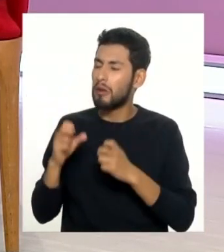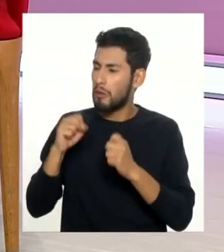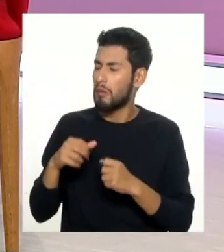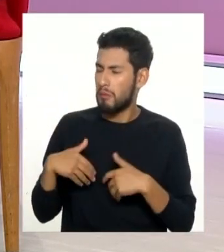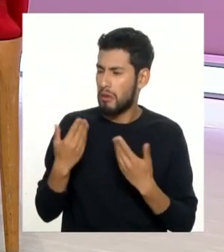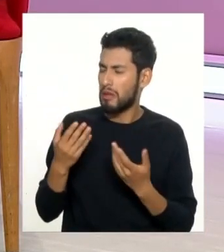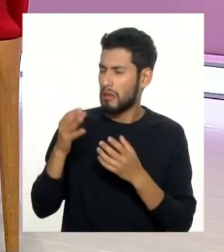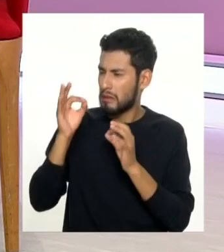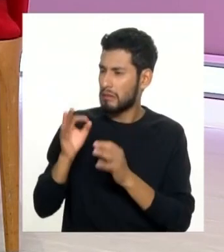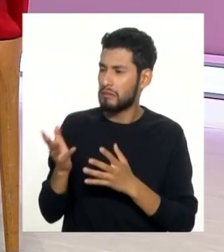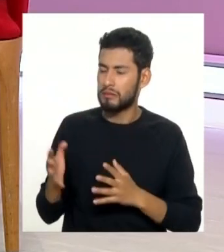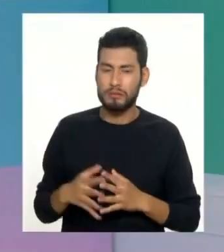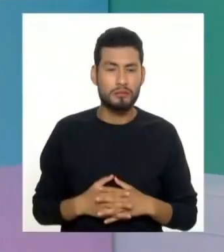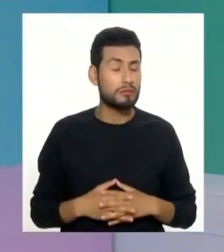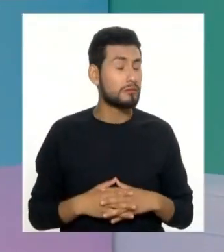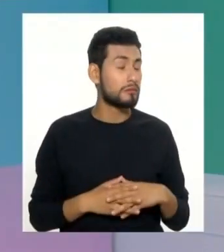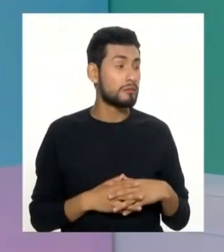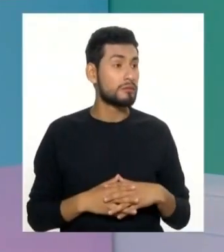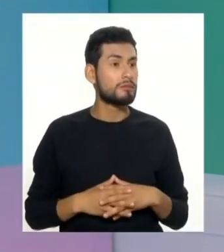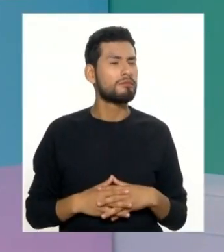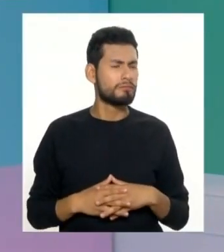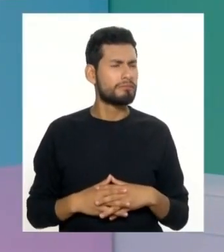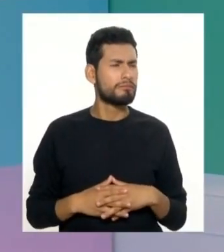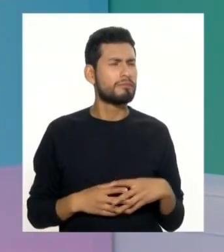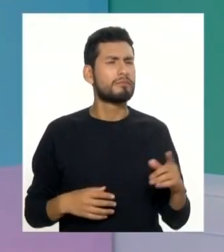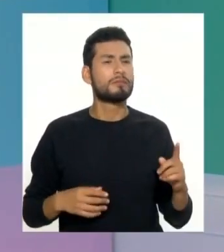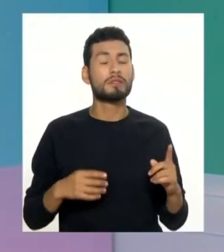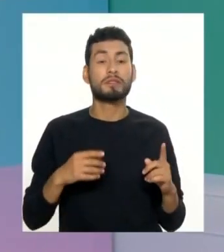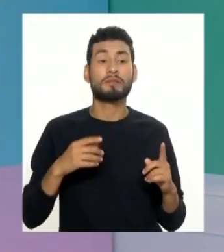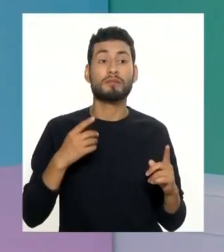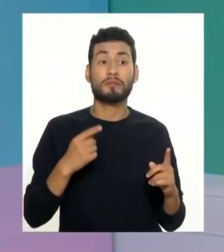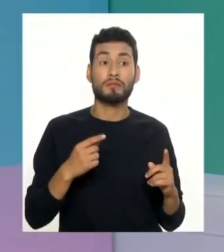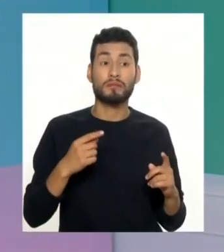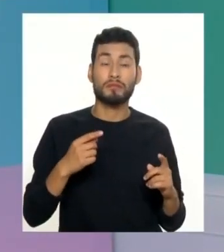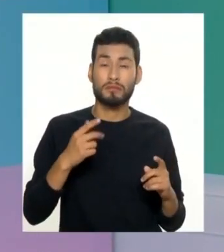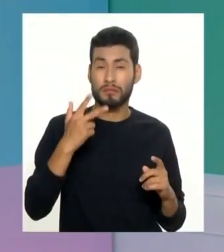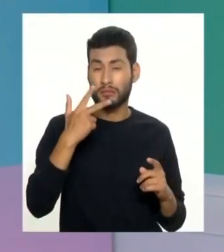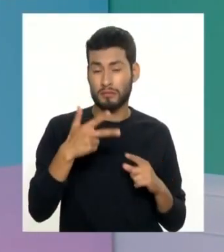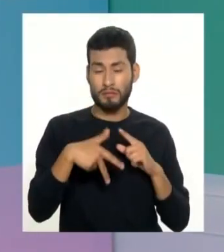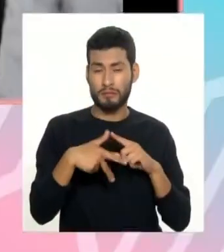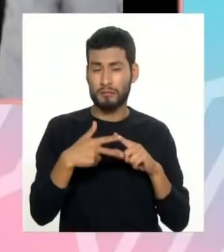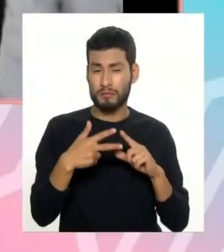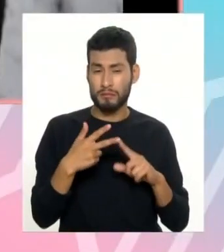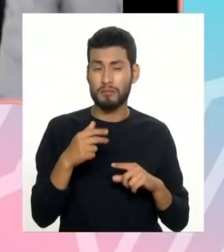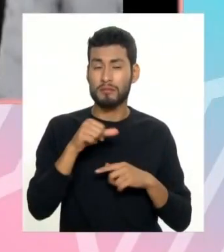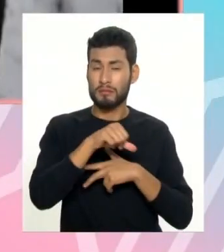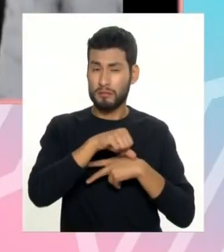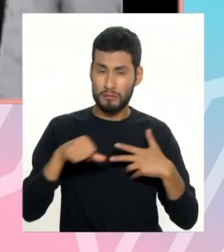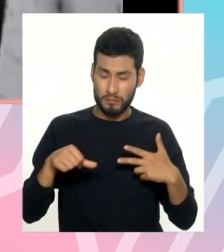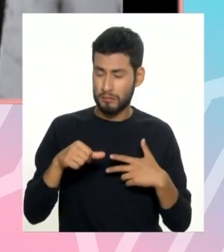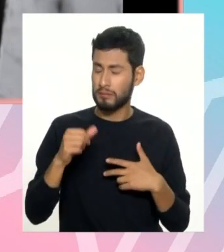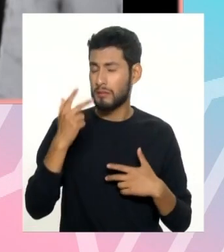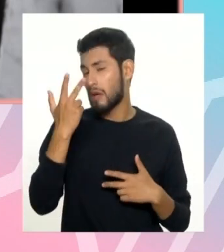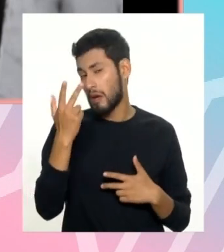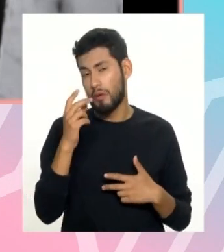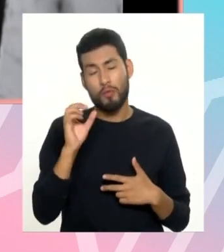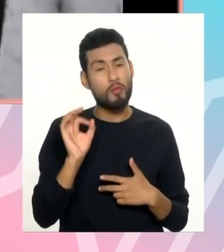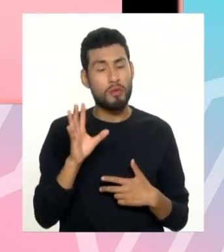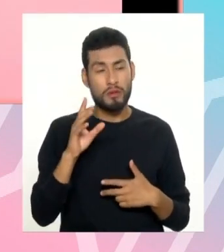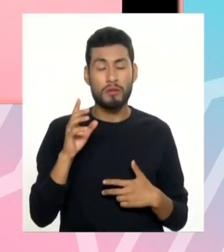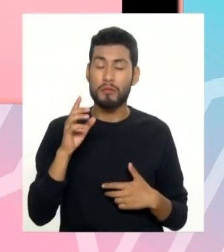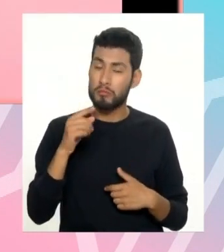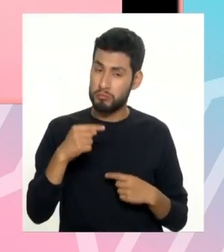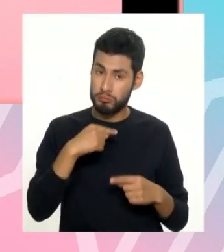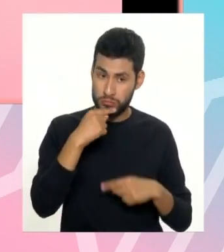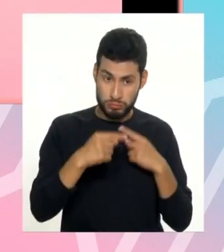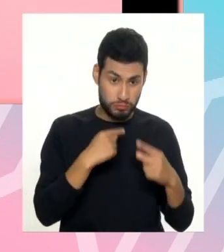realizarse en este caso, ¿no? Ya. Miren, las hernias discales solo tienen 3 indicaciones quirúrgicas. Voy a empezar